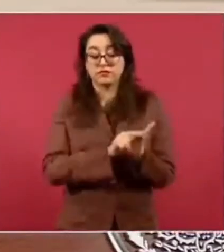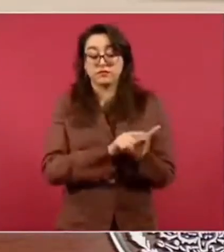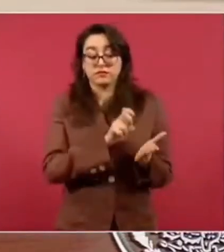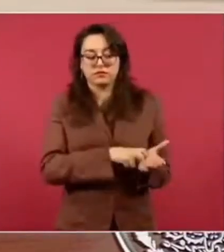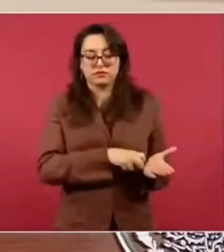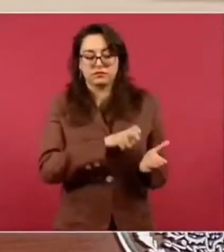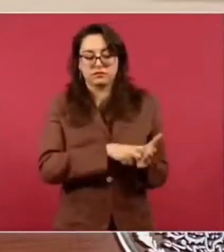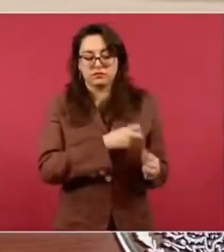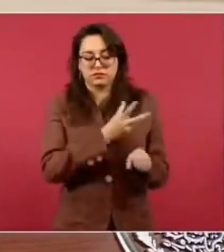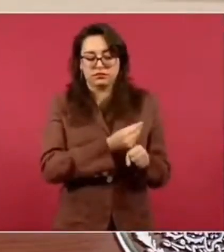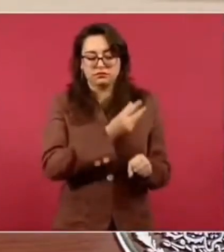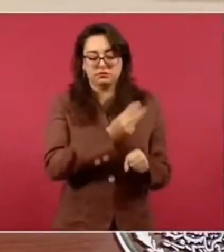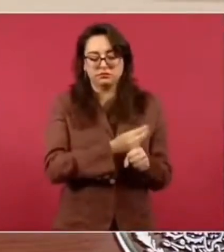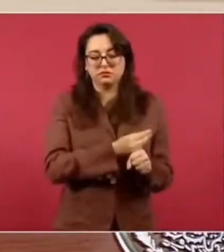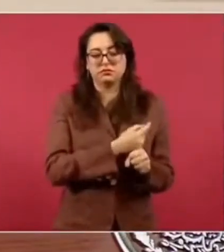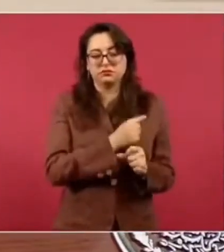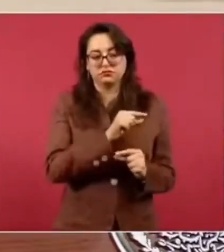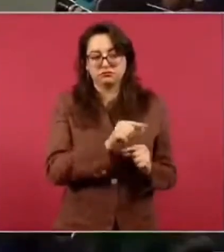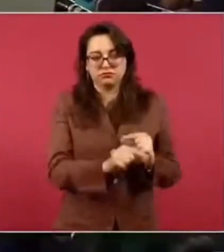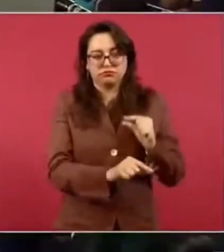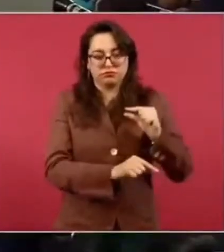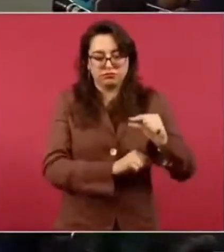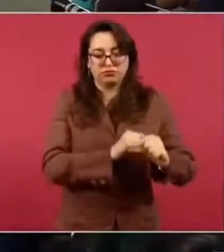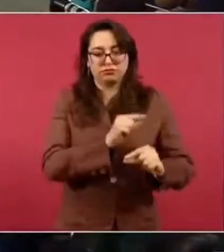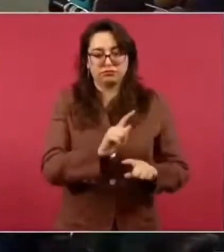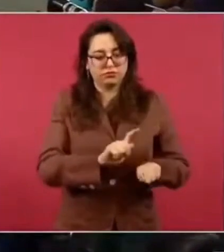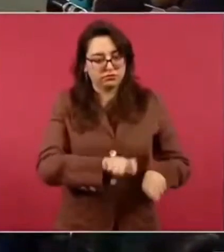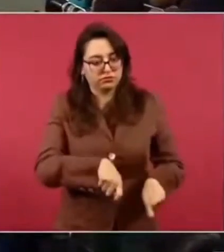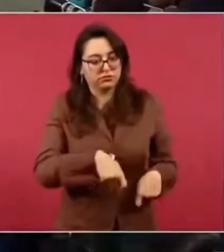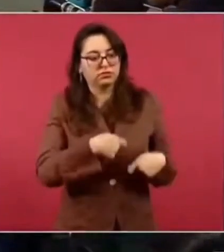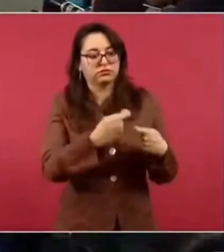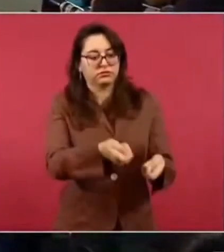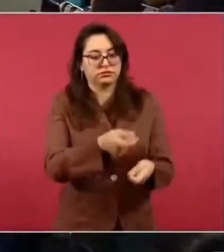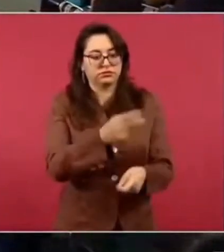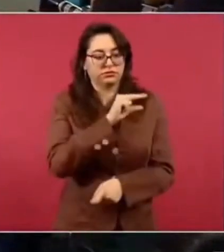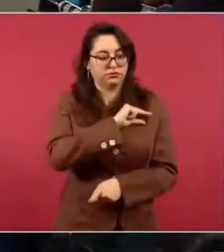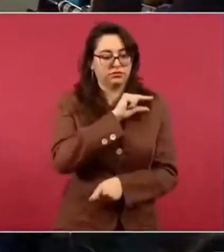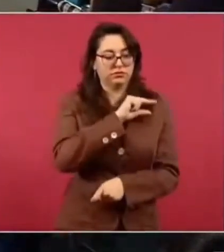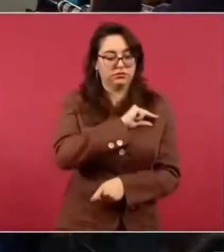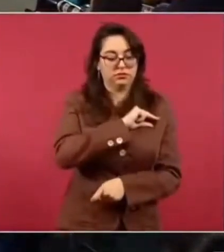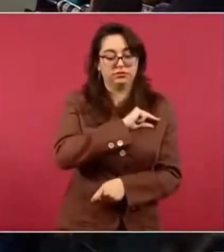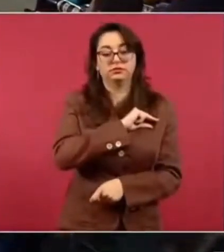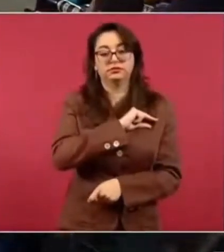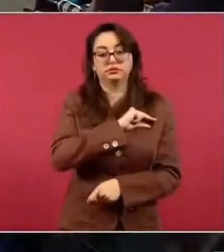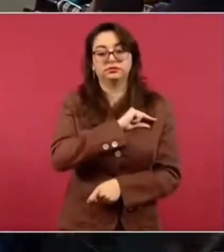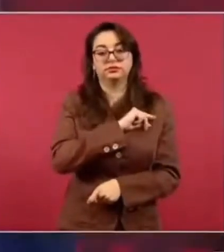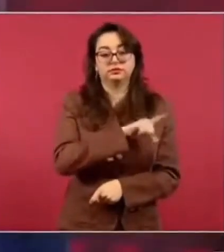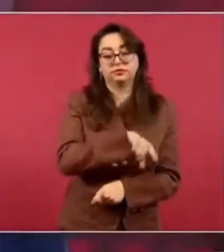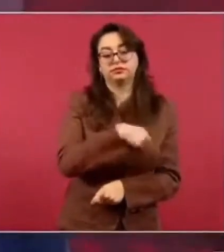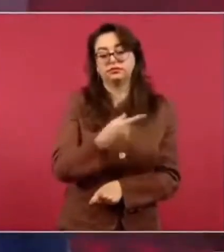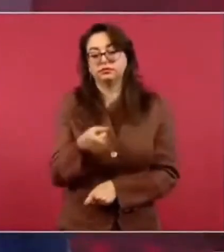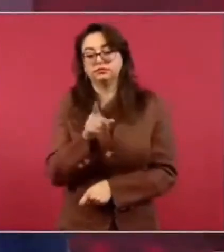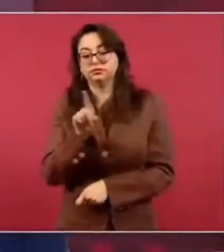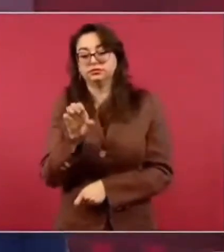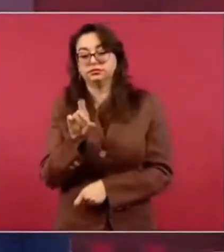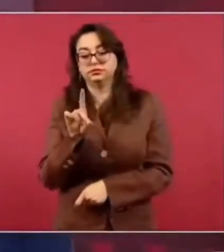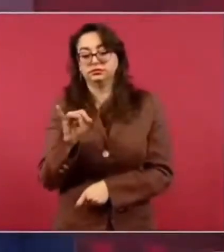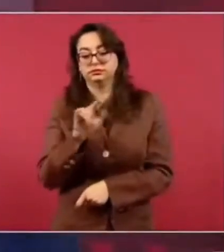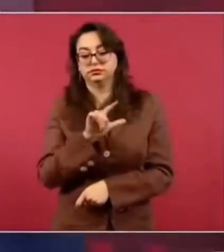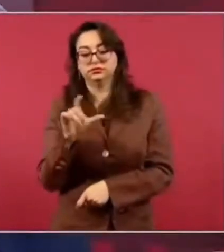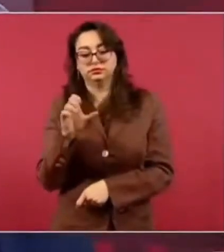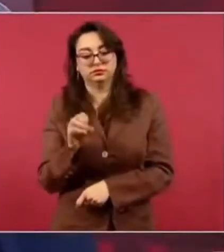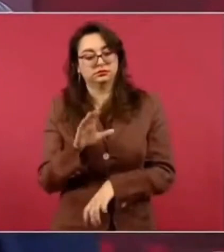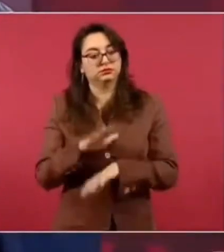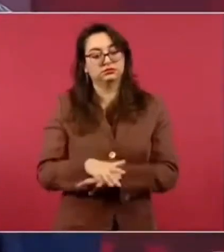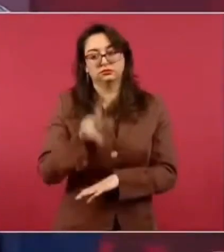porque acuérdense que el asesor económico de Salinas era Claudio X.